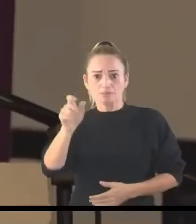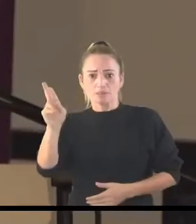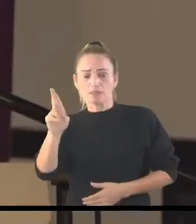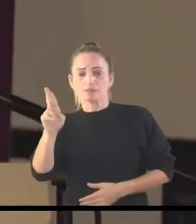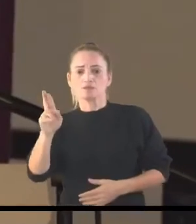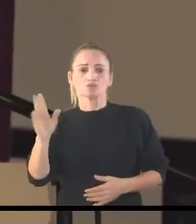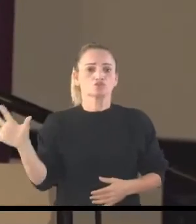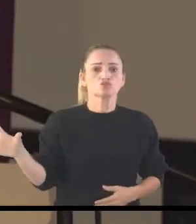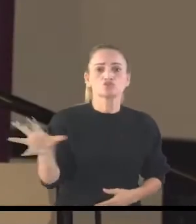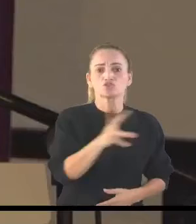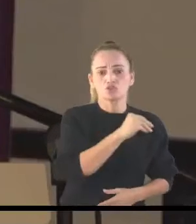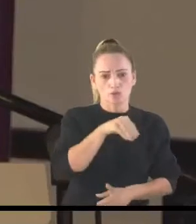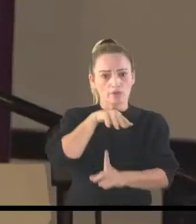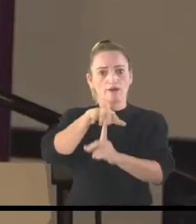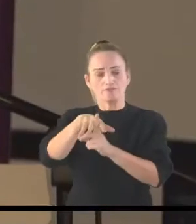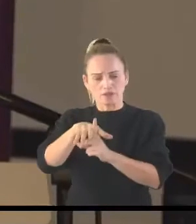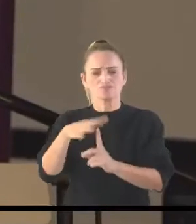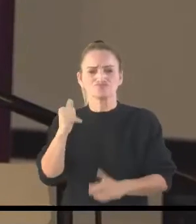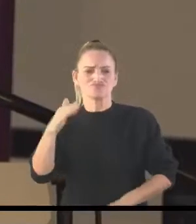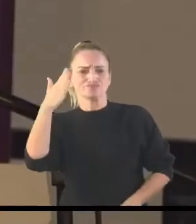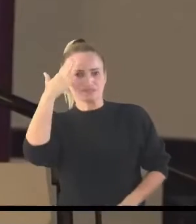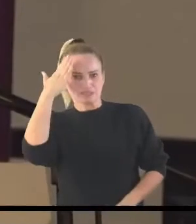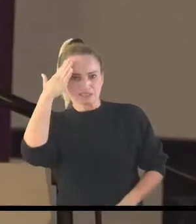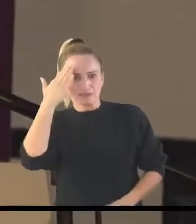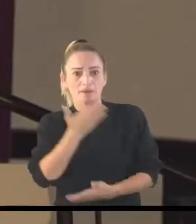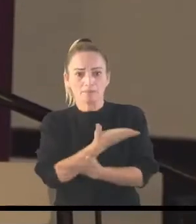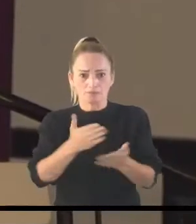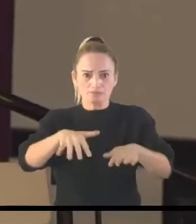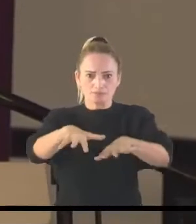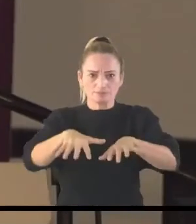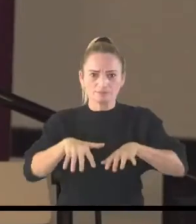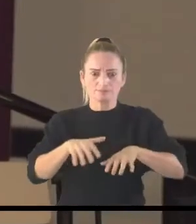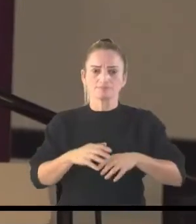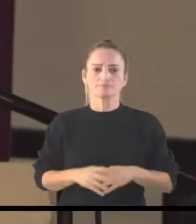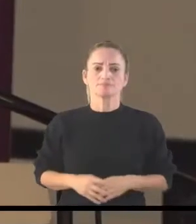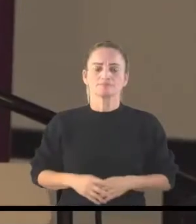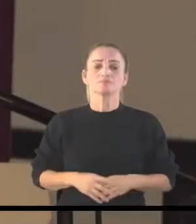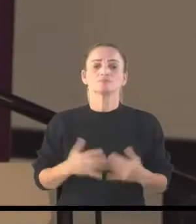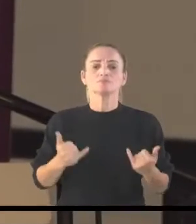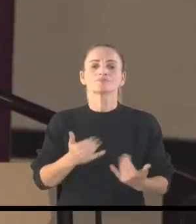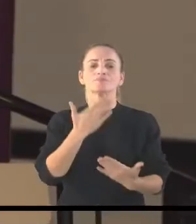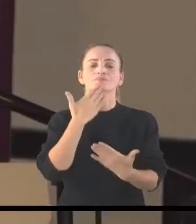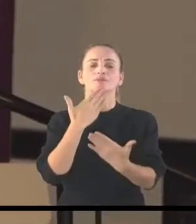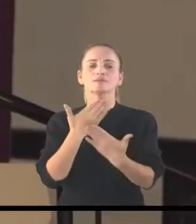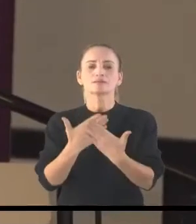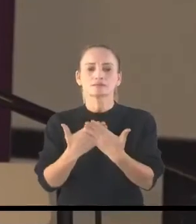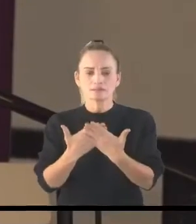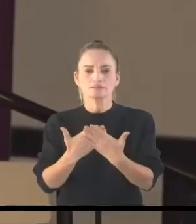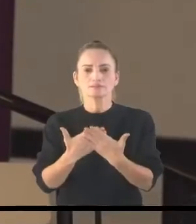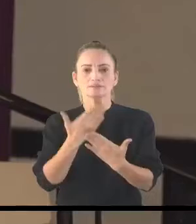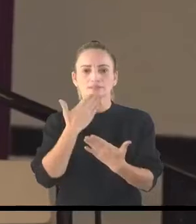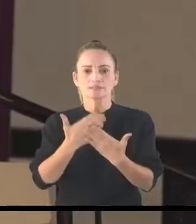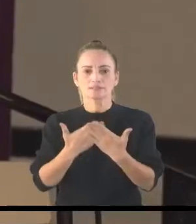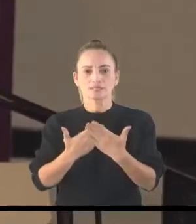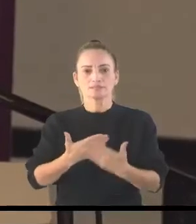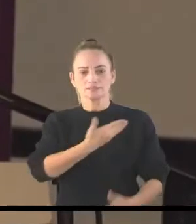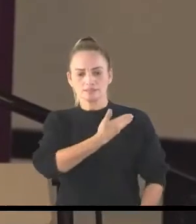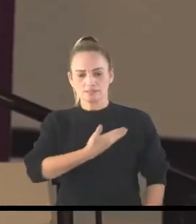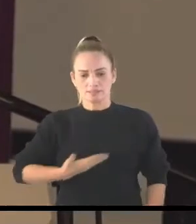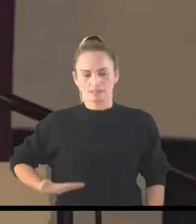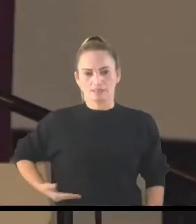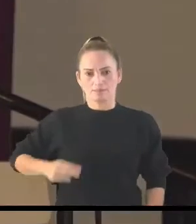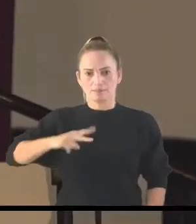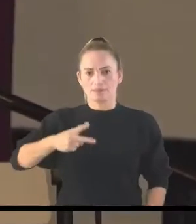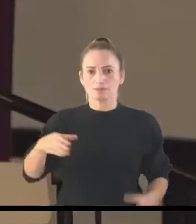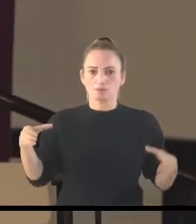región, perdemos todos y eso lo sabemos todos los que estamos acá. Doy gracias a la vicepresidenta, a